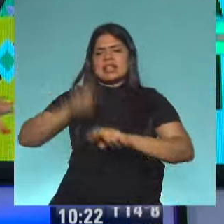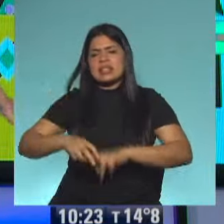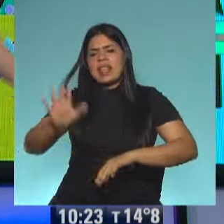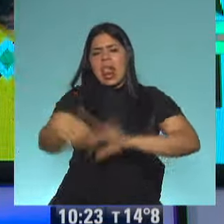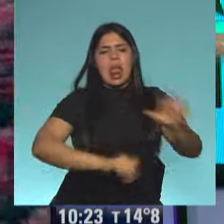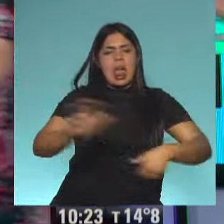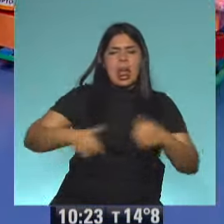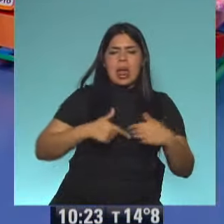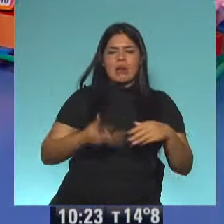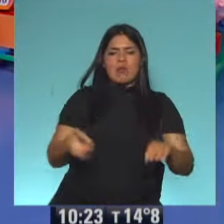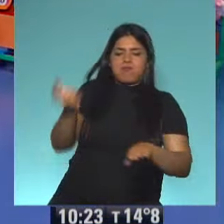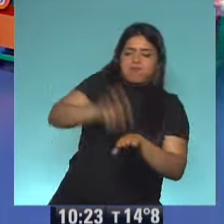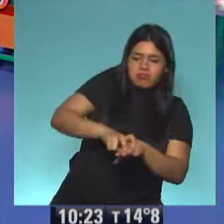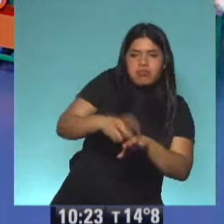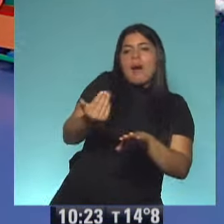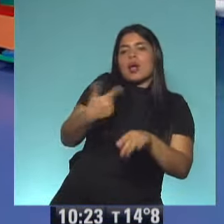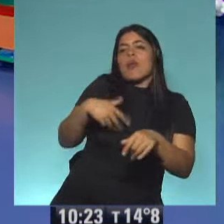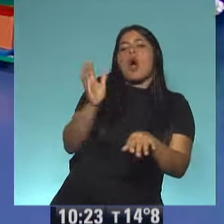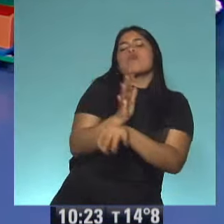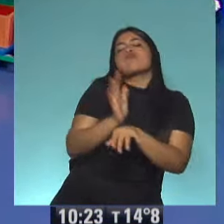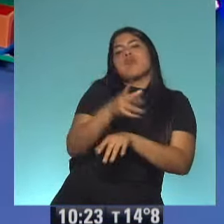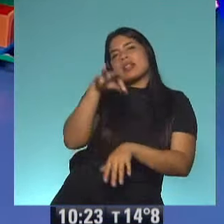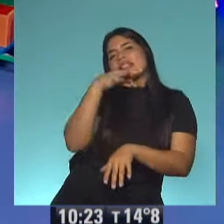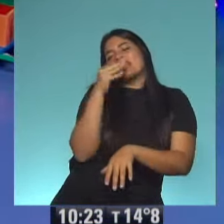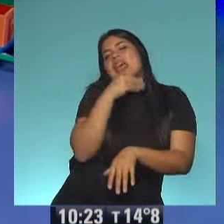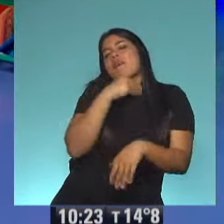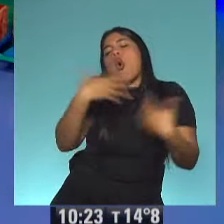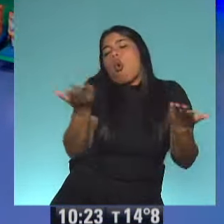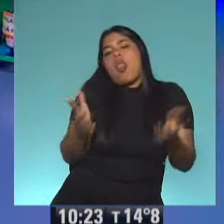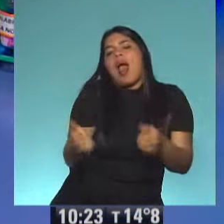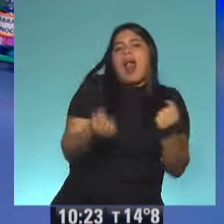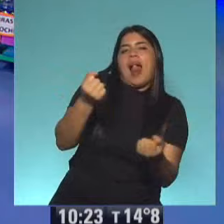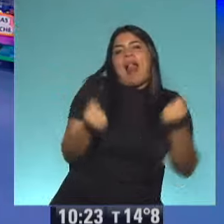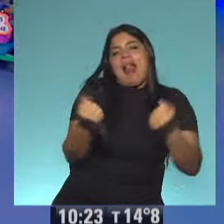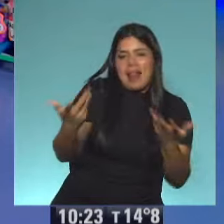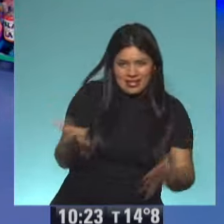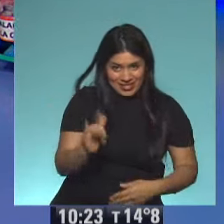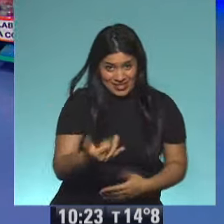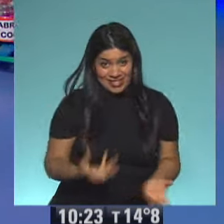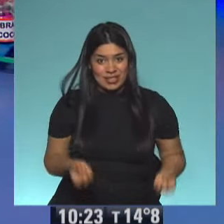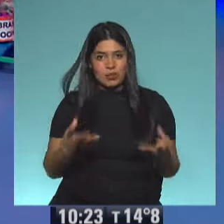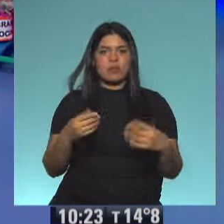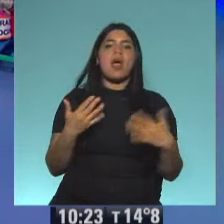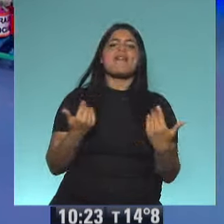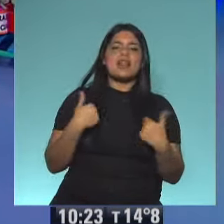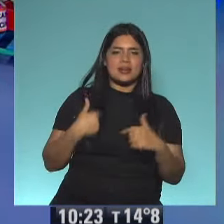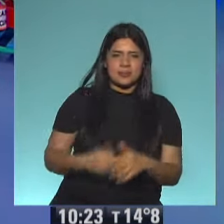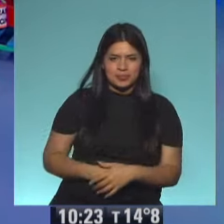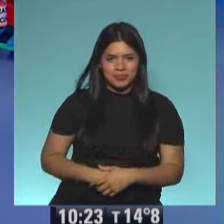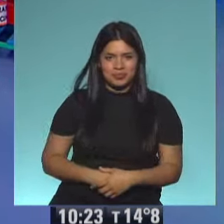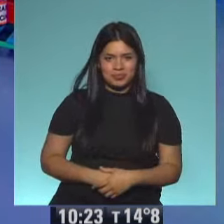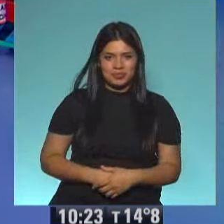acá, la voy a decorar con flores. O simplemente se disfrazan, ¿no? Está bueno, bien. Vamos a ir armando nuestra carroza. Sí, vamos a poner unas flores. Ahí